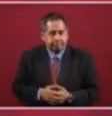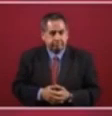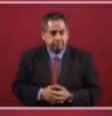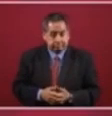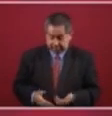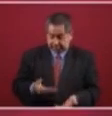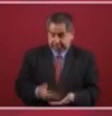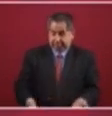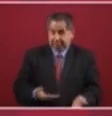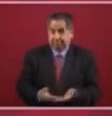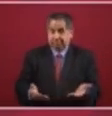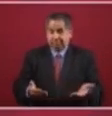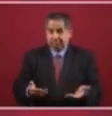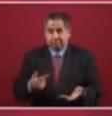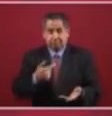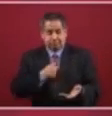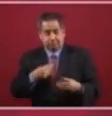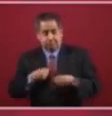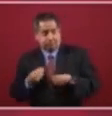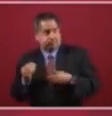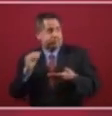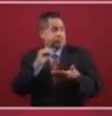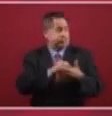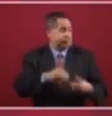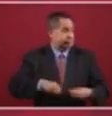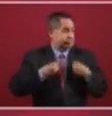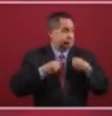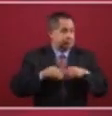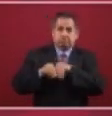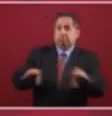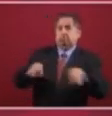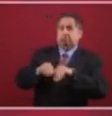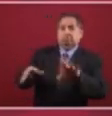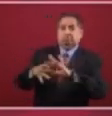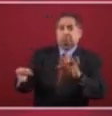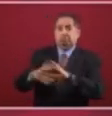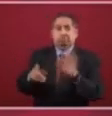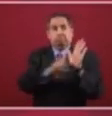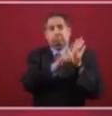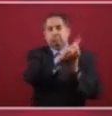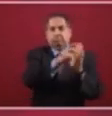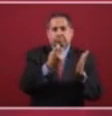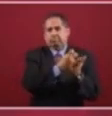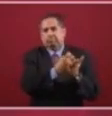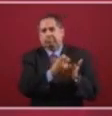Hasta ahora se va a dar a conocer que existe el departamento.